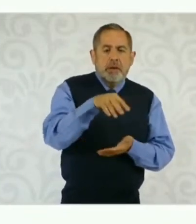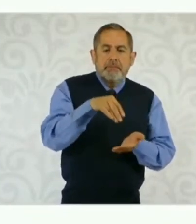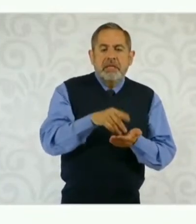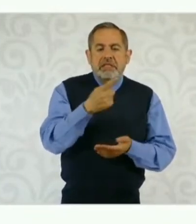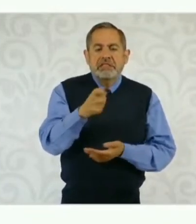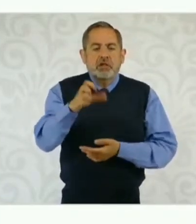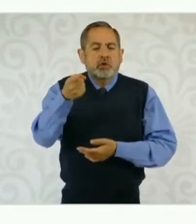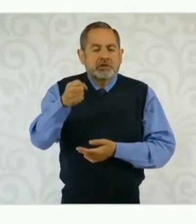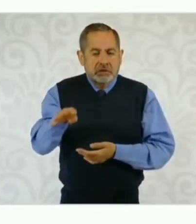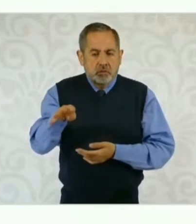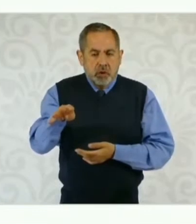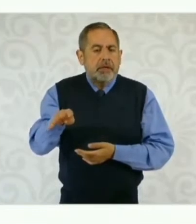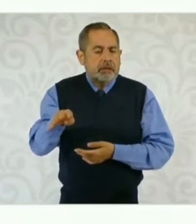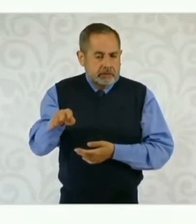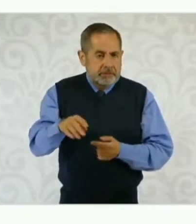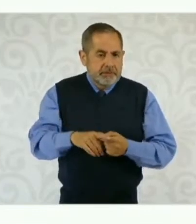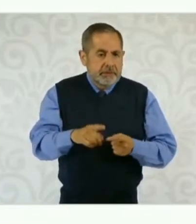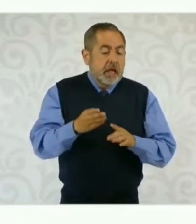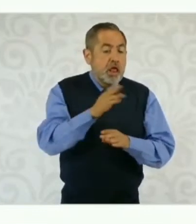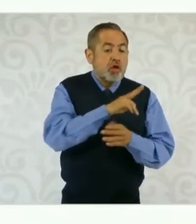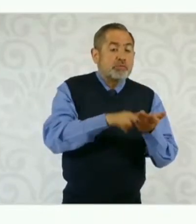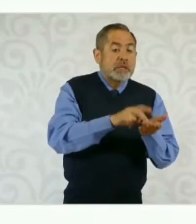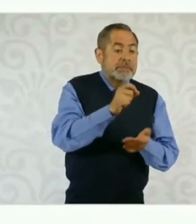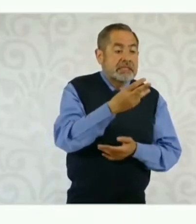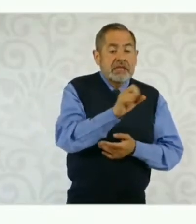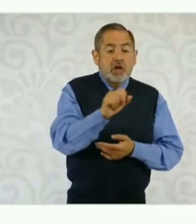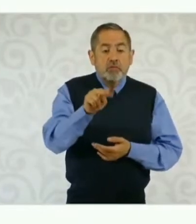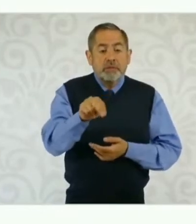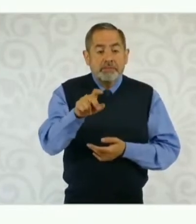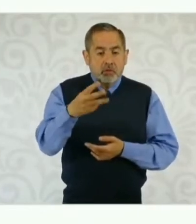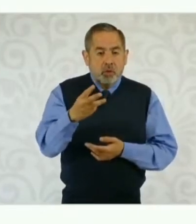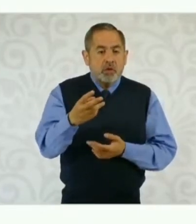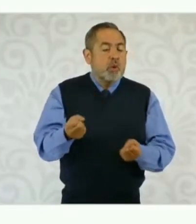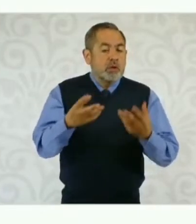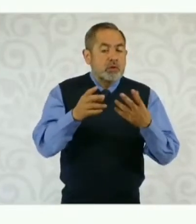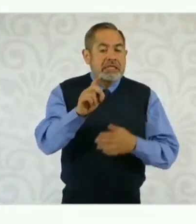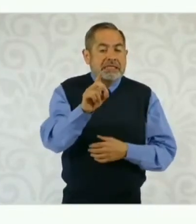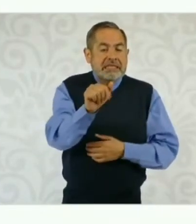69.169 casos. El año pasado a